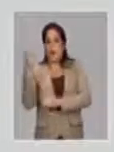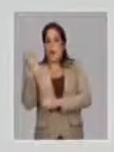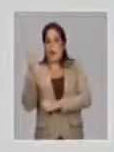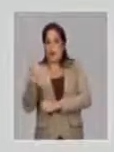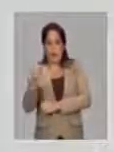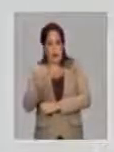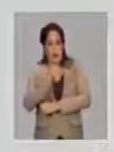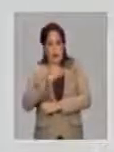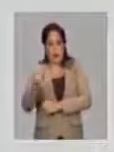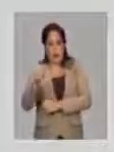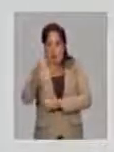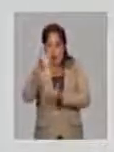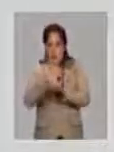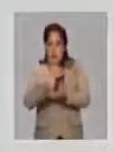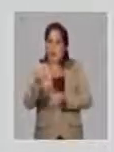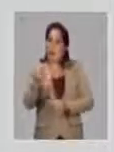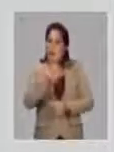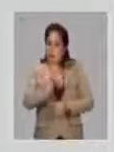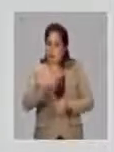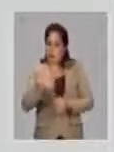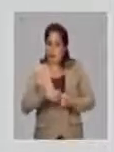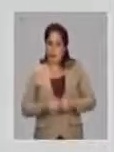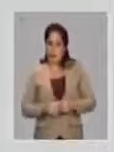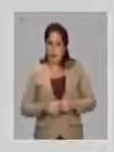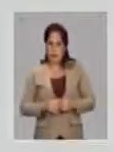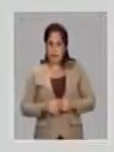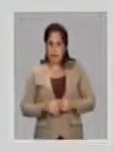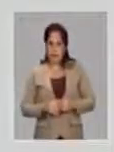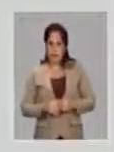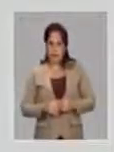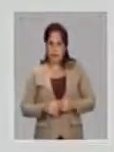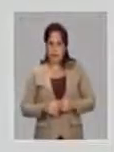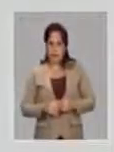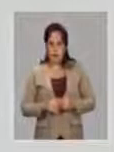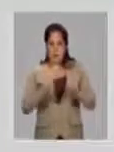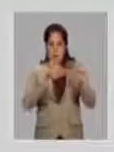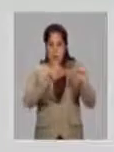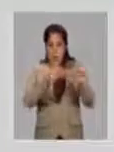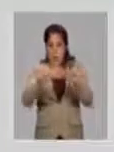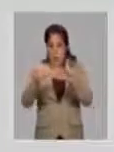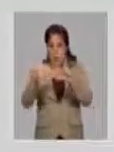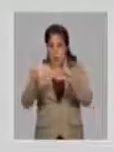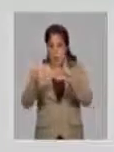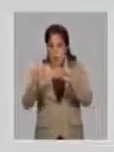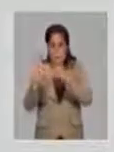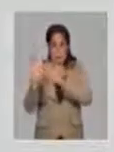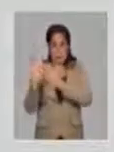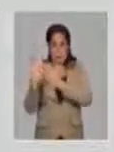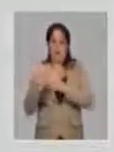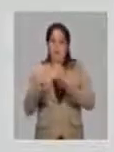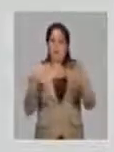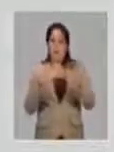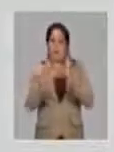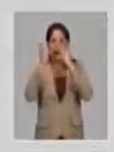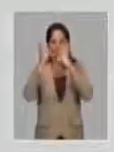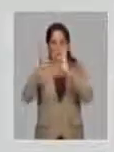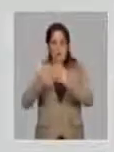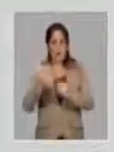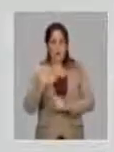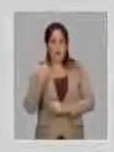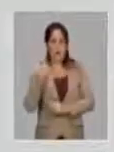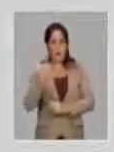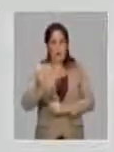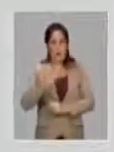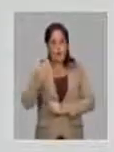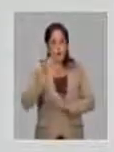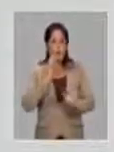sujetos, que también va a ocurrir aquí en la capital del país. La próxima. La siguiente lámina resume los resultados que